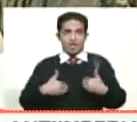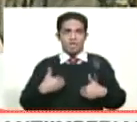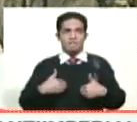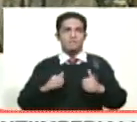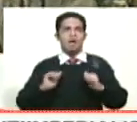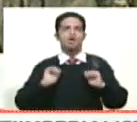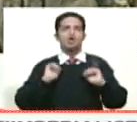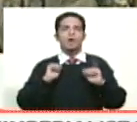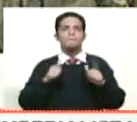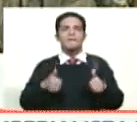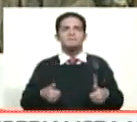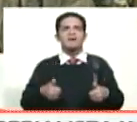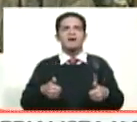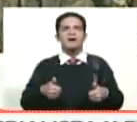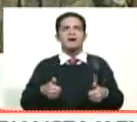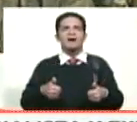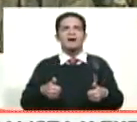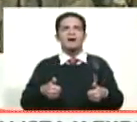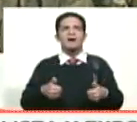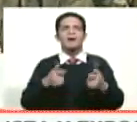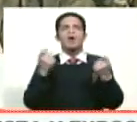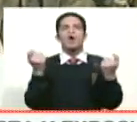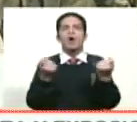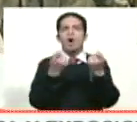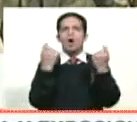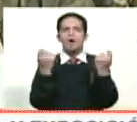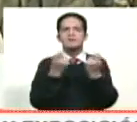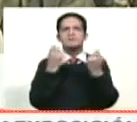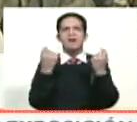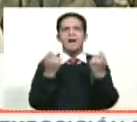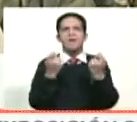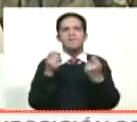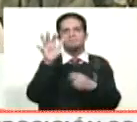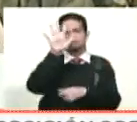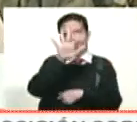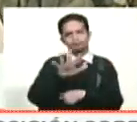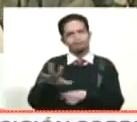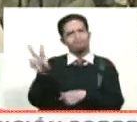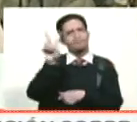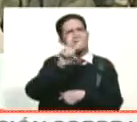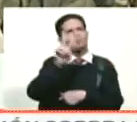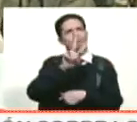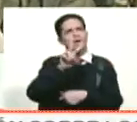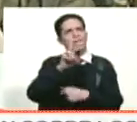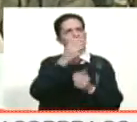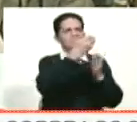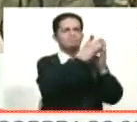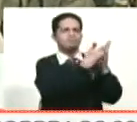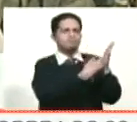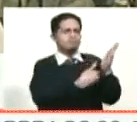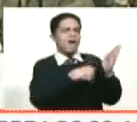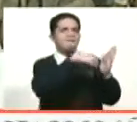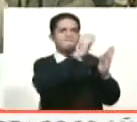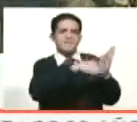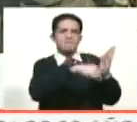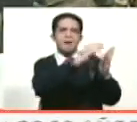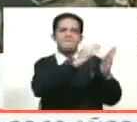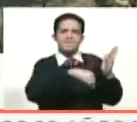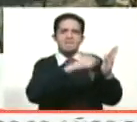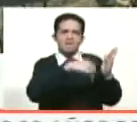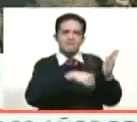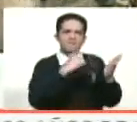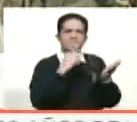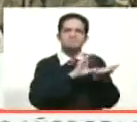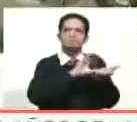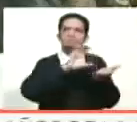iniciar una gran jornada nacional para recoger firmas de todo el pueblo venezolano y entregarlas